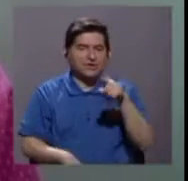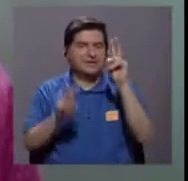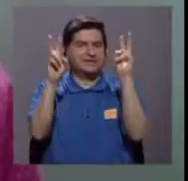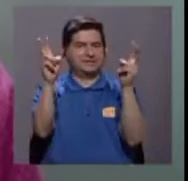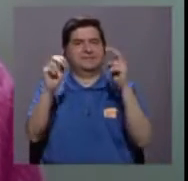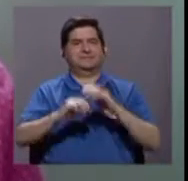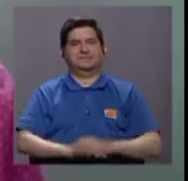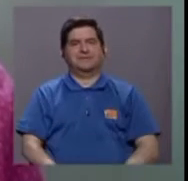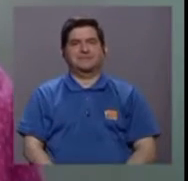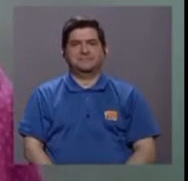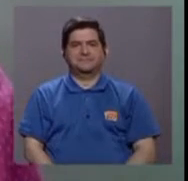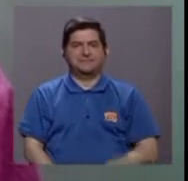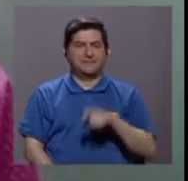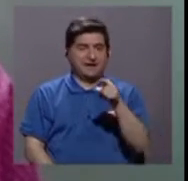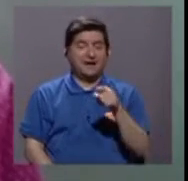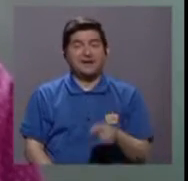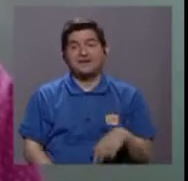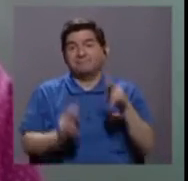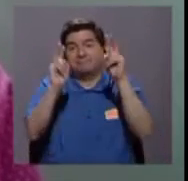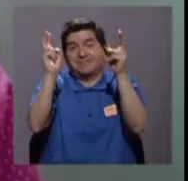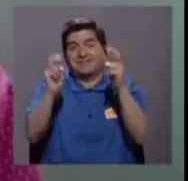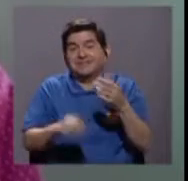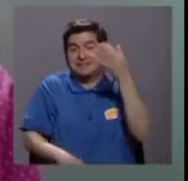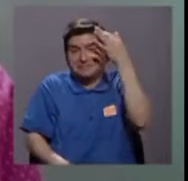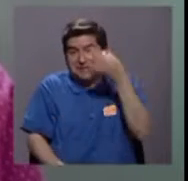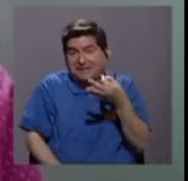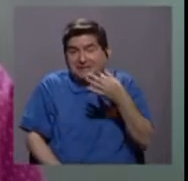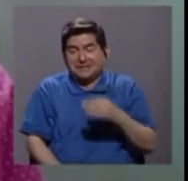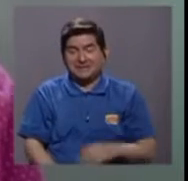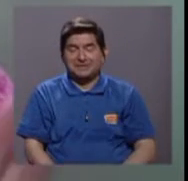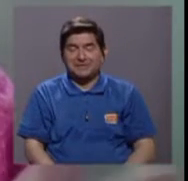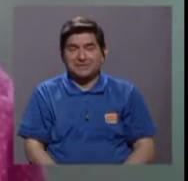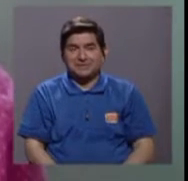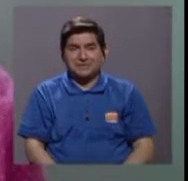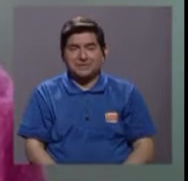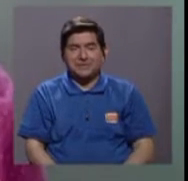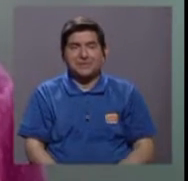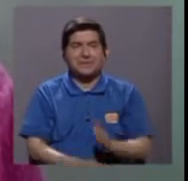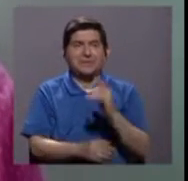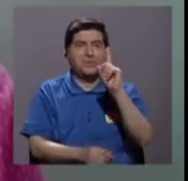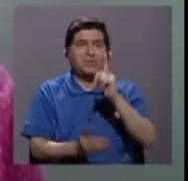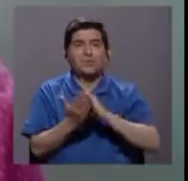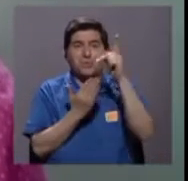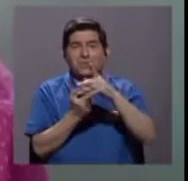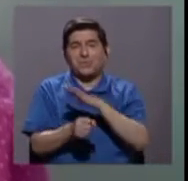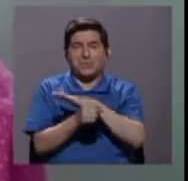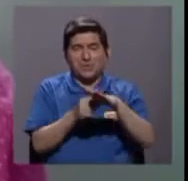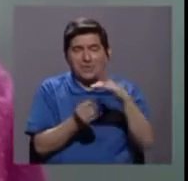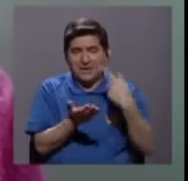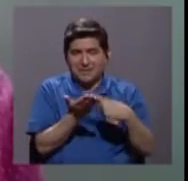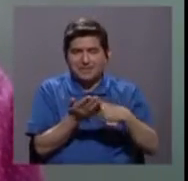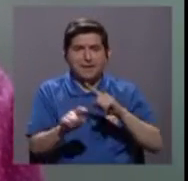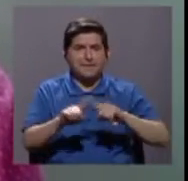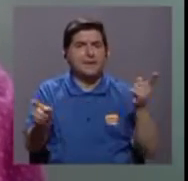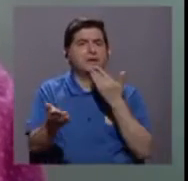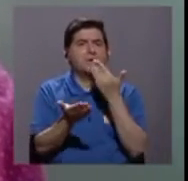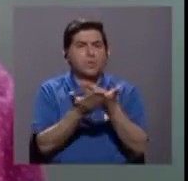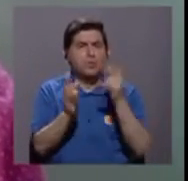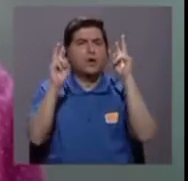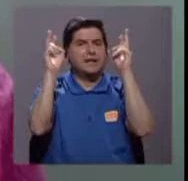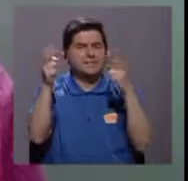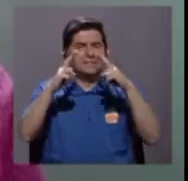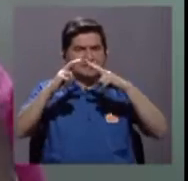sentido. Ahí le dejo el tema porque me parece que es como para un programa, pero es un muy buen tema que